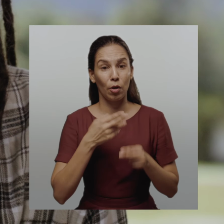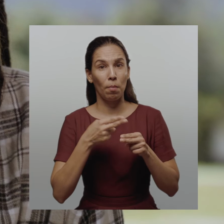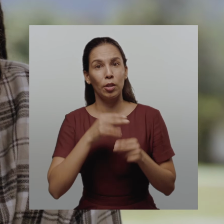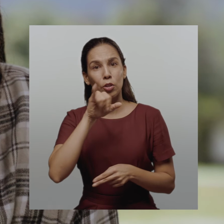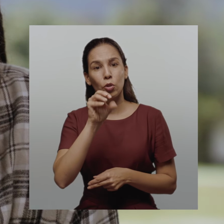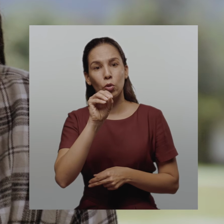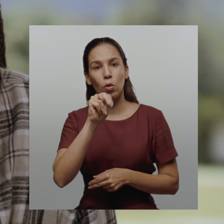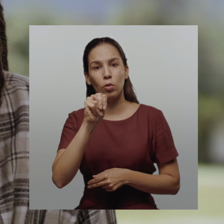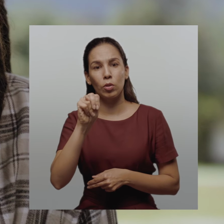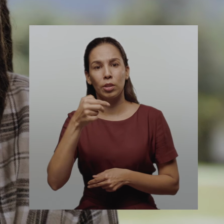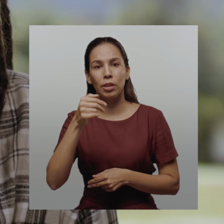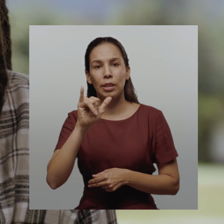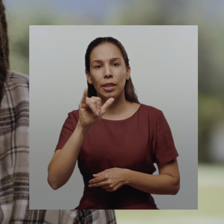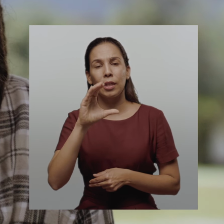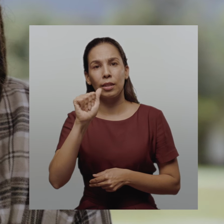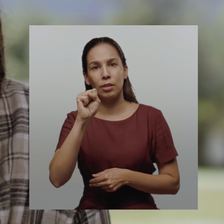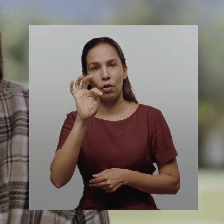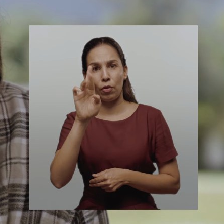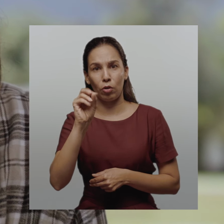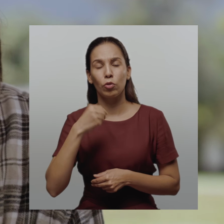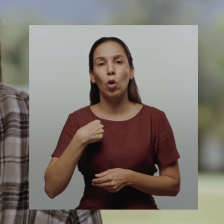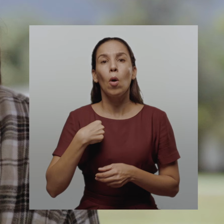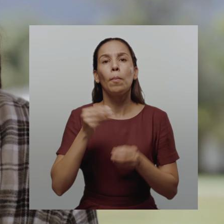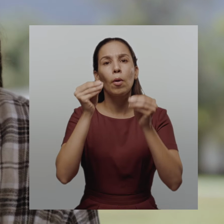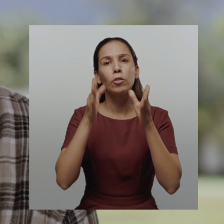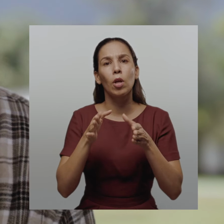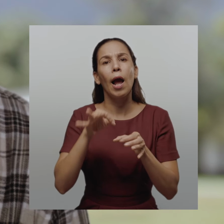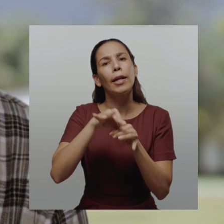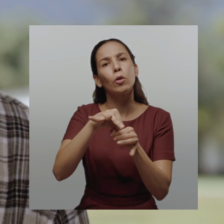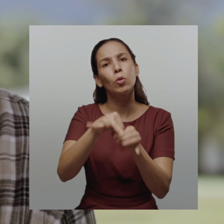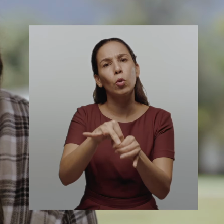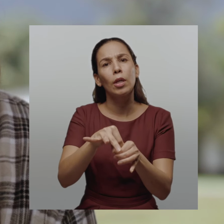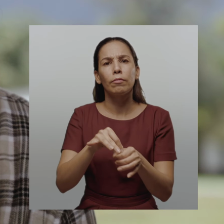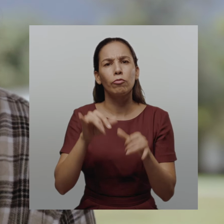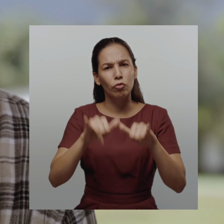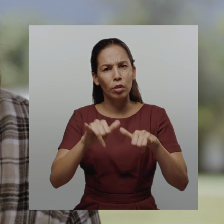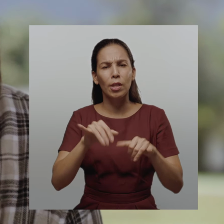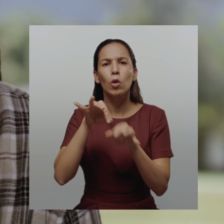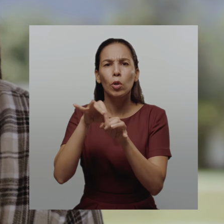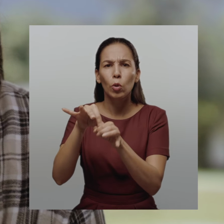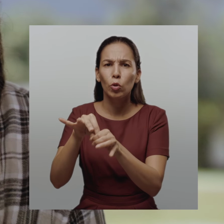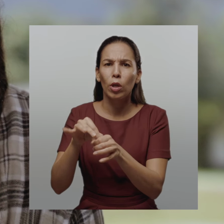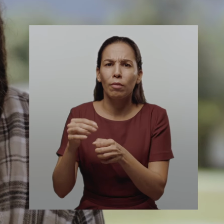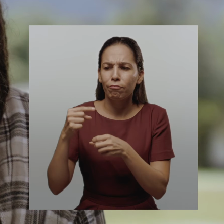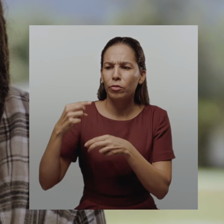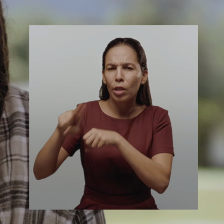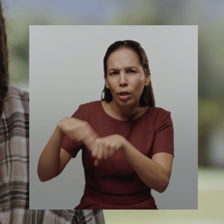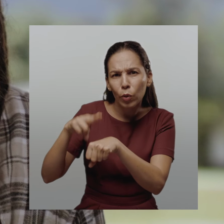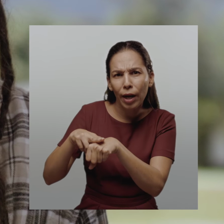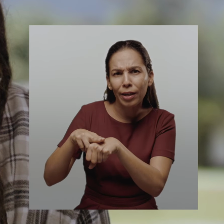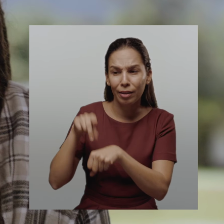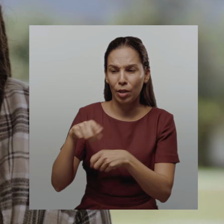Mi nombre es Johnny Castro. Yo soy profesor de los cursos de agricultura sostenible y los cursos de agricultura orgánica